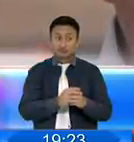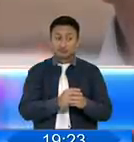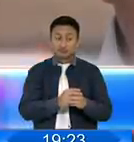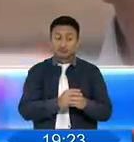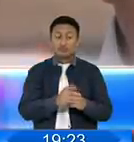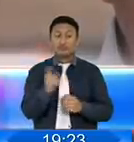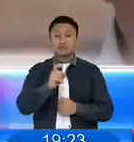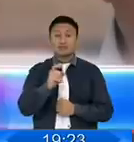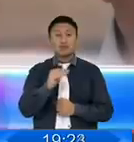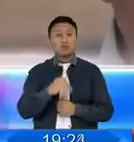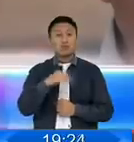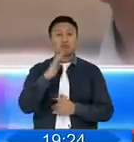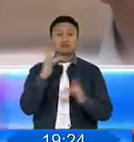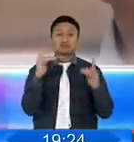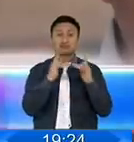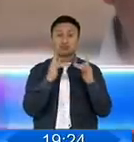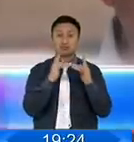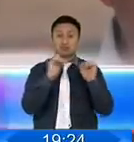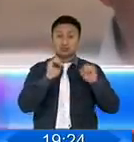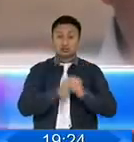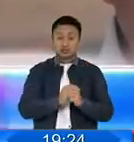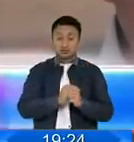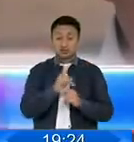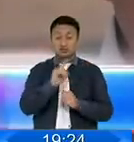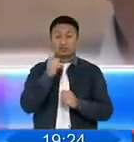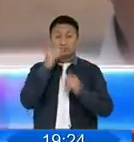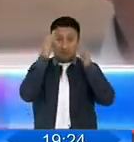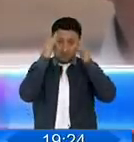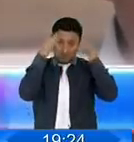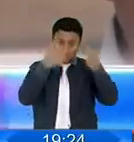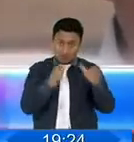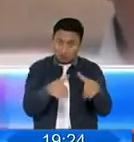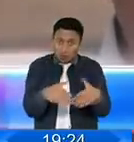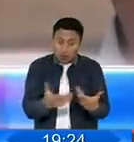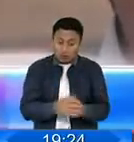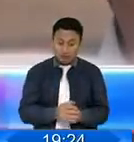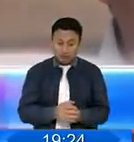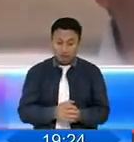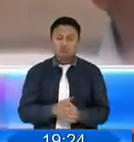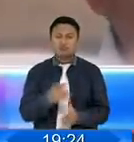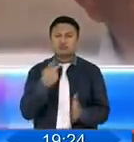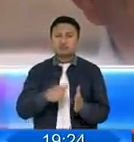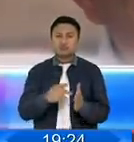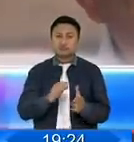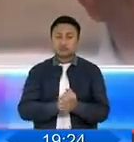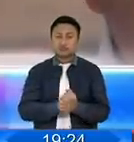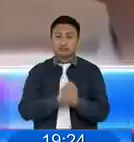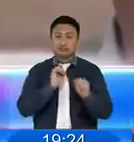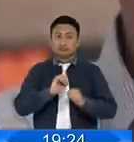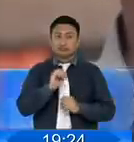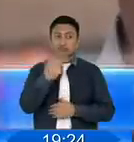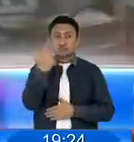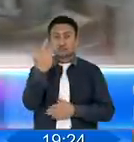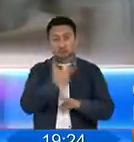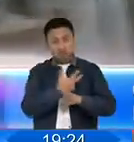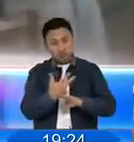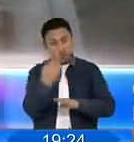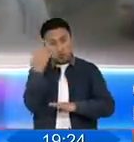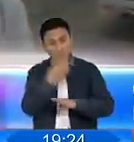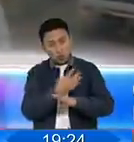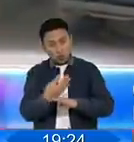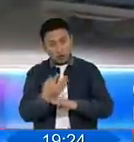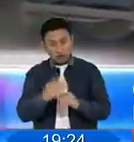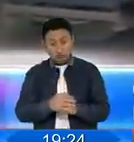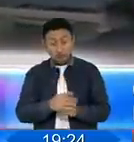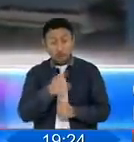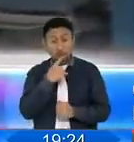y de unidades de cuidado intensivo. Es decir, la reacción se evidencia luego de 3 o 4 semanas. Quien además sostuvo que frente a la